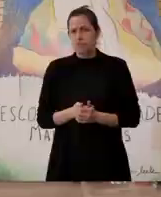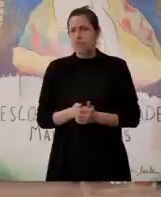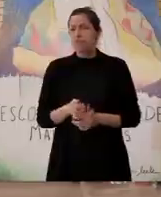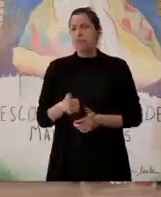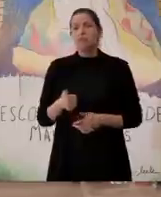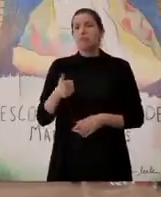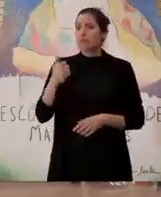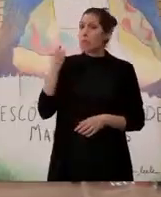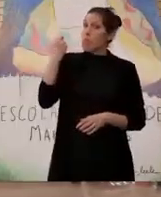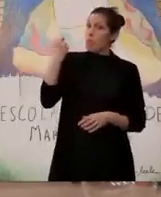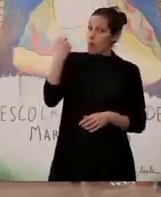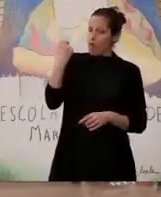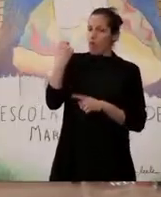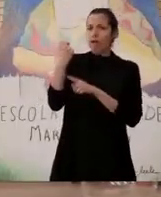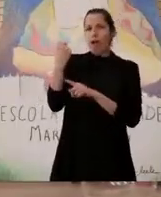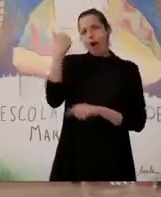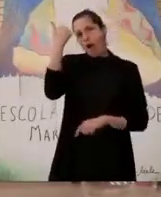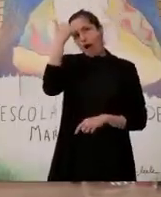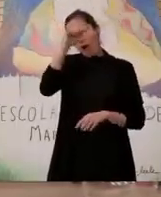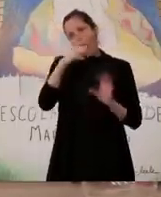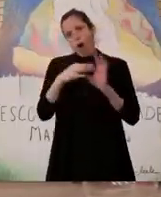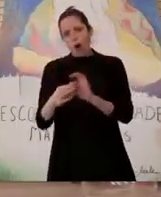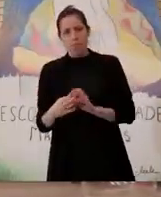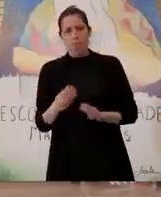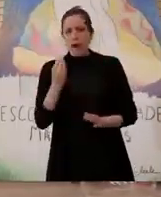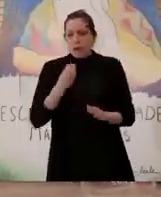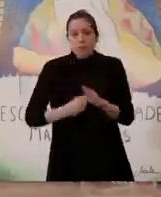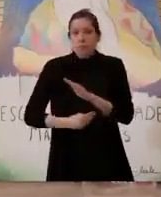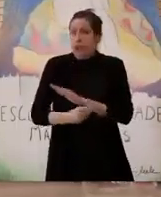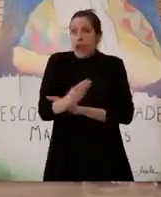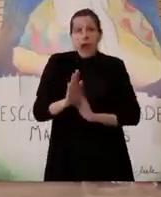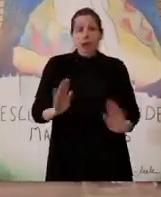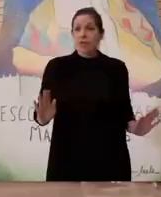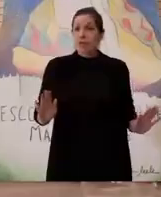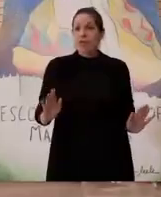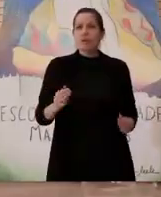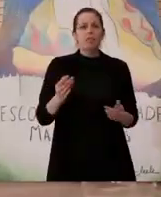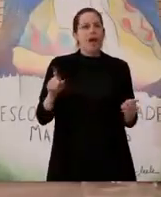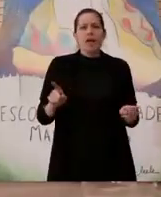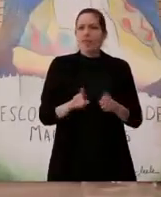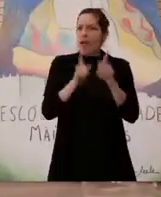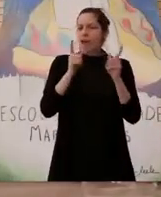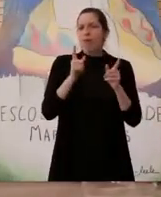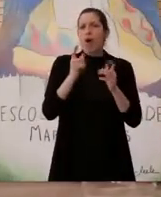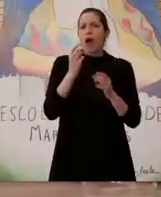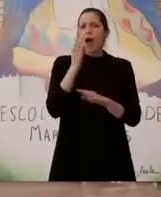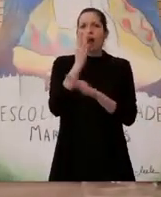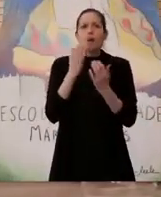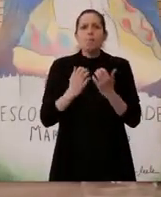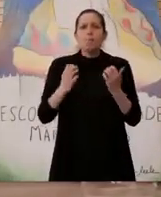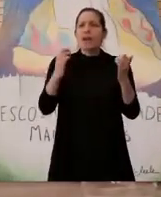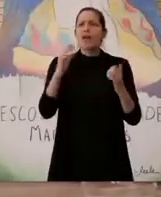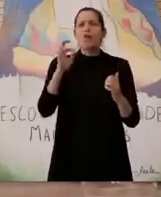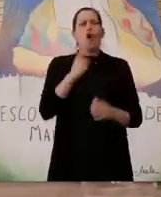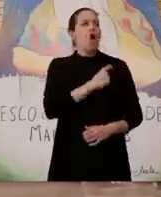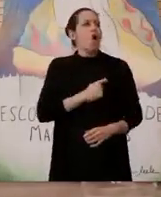deles nacen así se defenden así da igual que sea una sesión osdo pleno o udas comisión que te mando una cerveza afuera